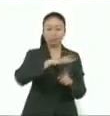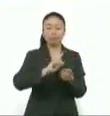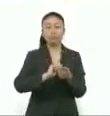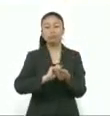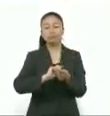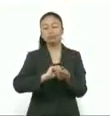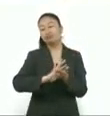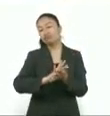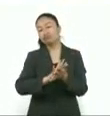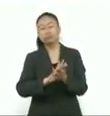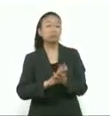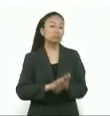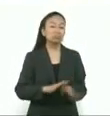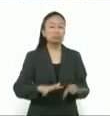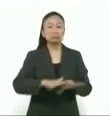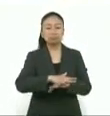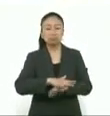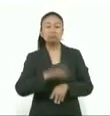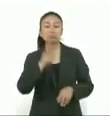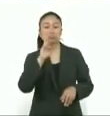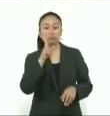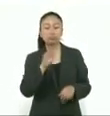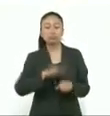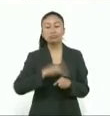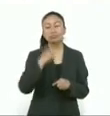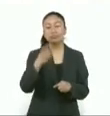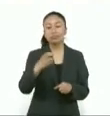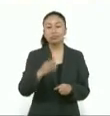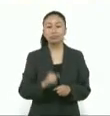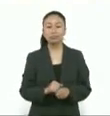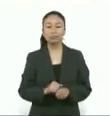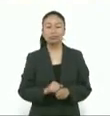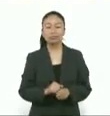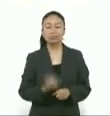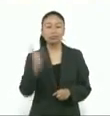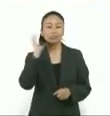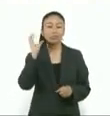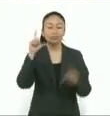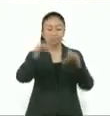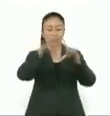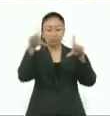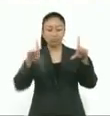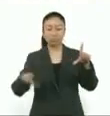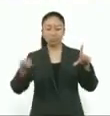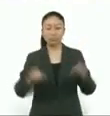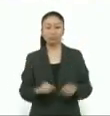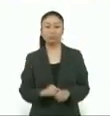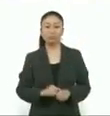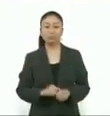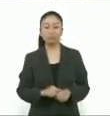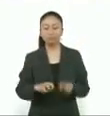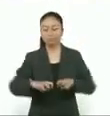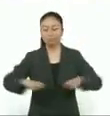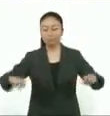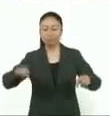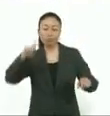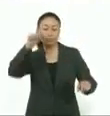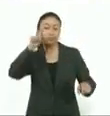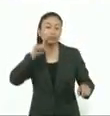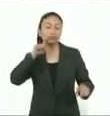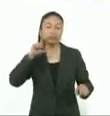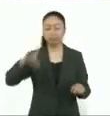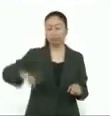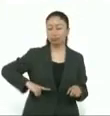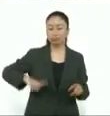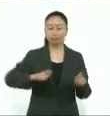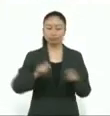ello, desde el Senado de la República, las parlamentarias